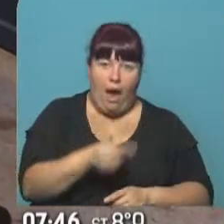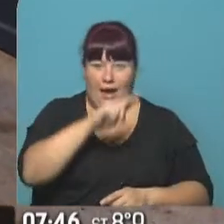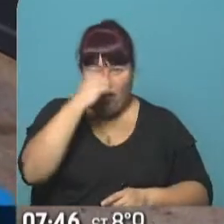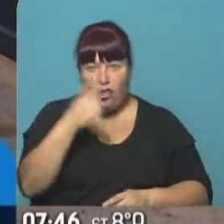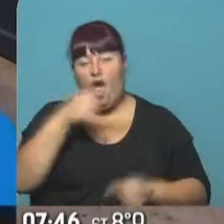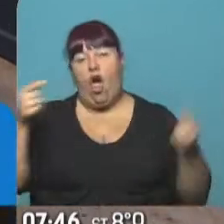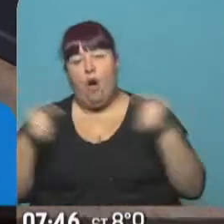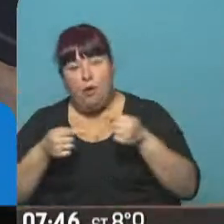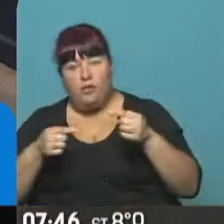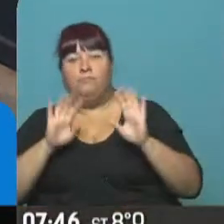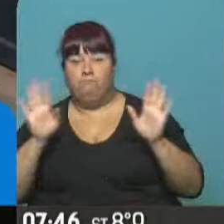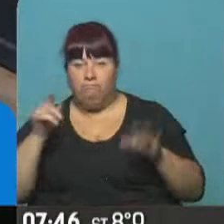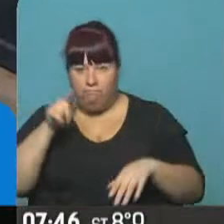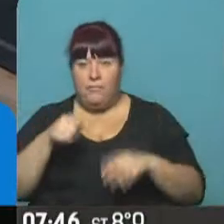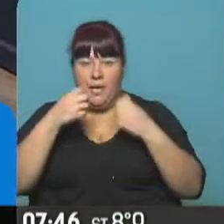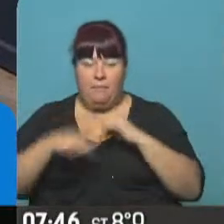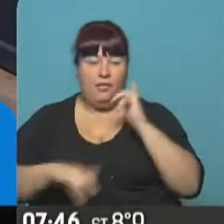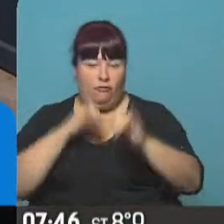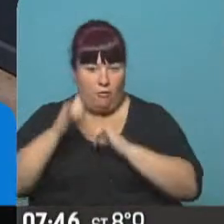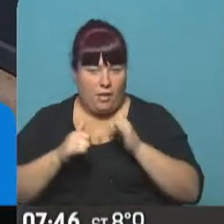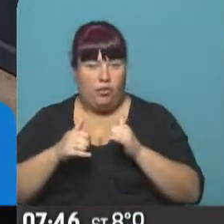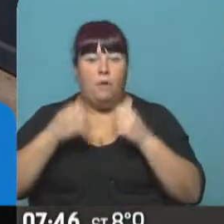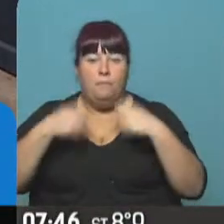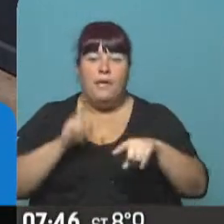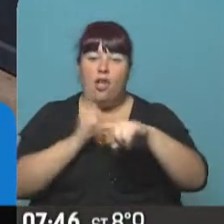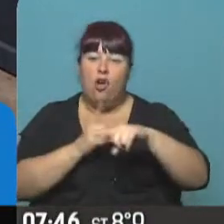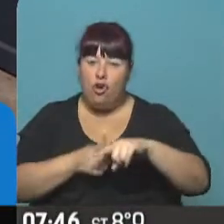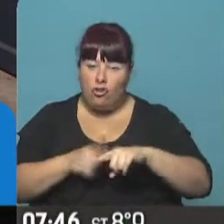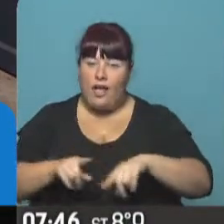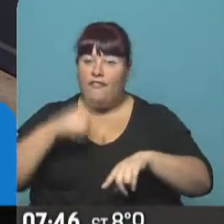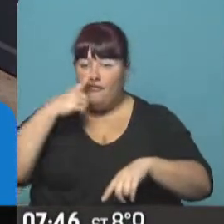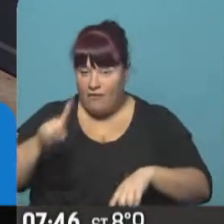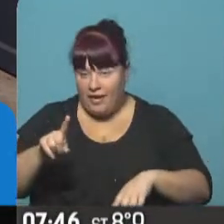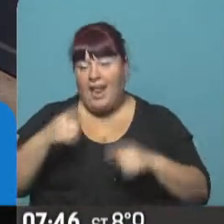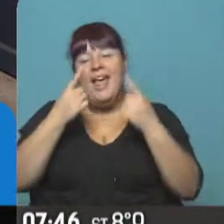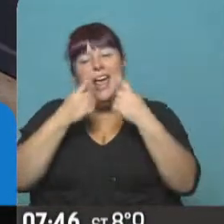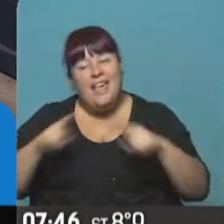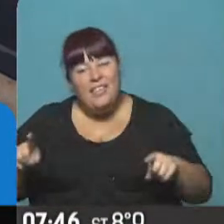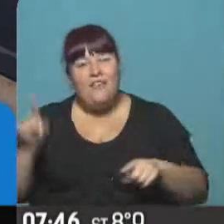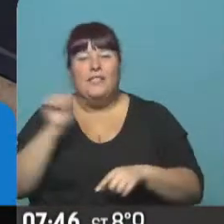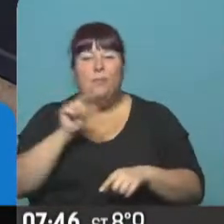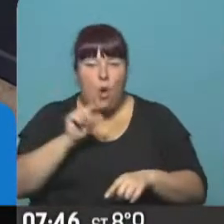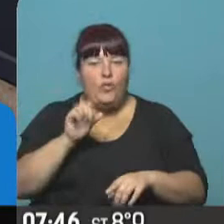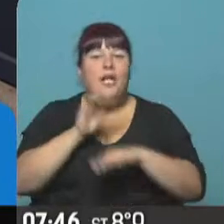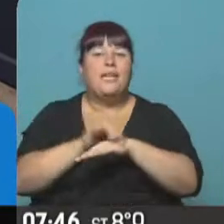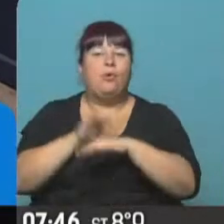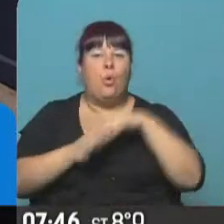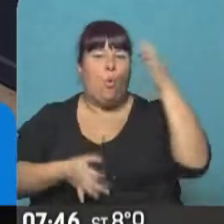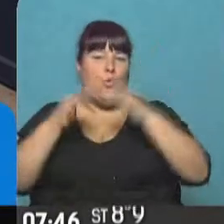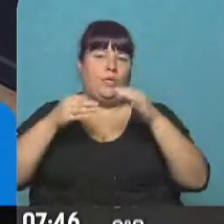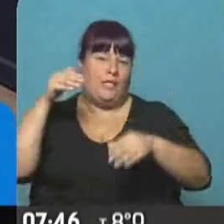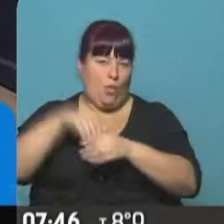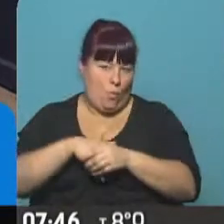la oposición. Allí están los primeros datos. El proceso de recuento final, que a diferencia del provisorio está a cargo de la justicia